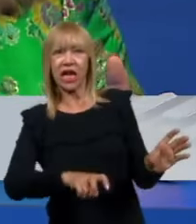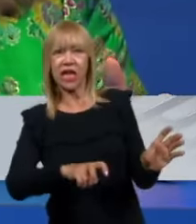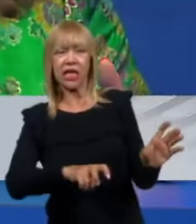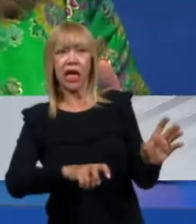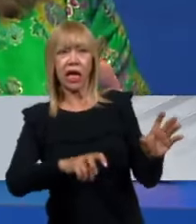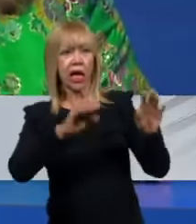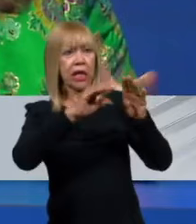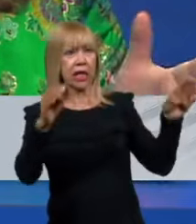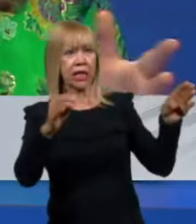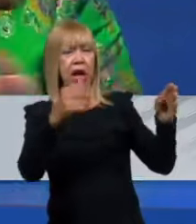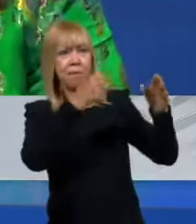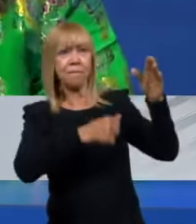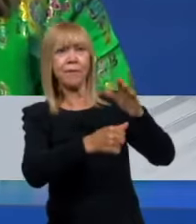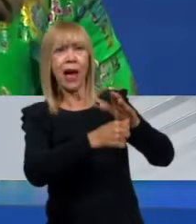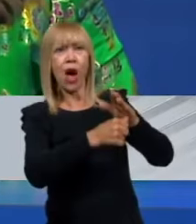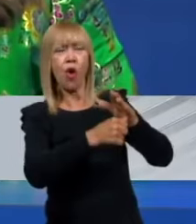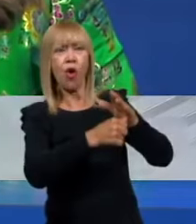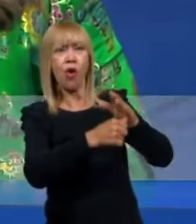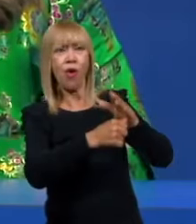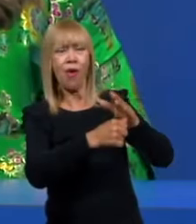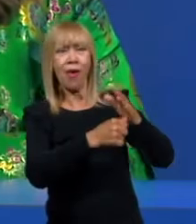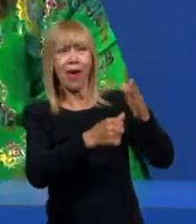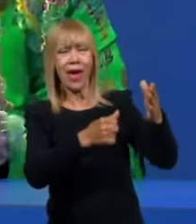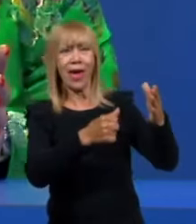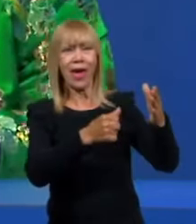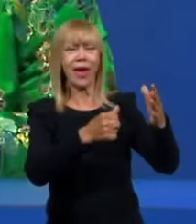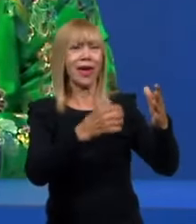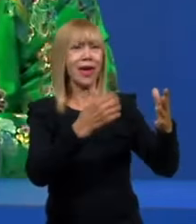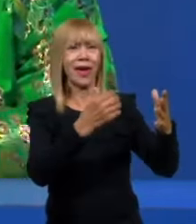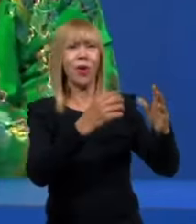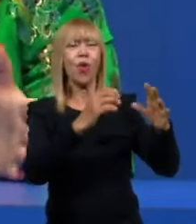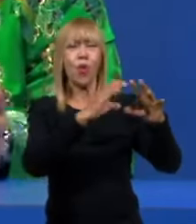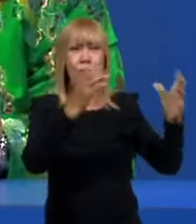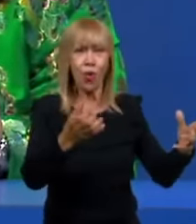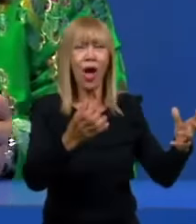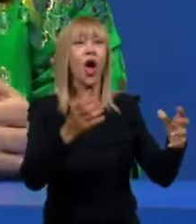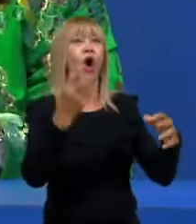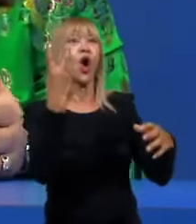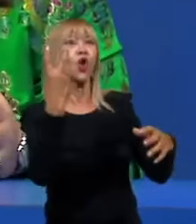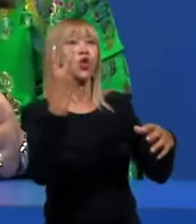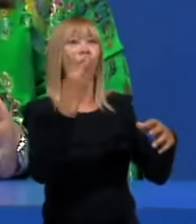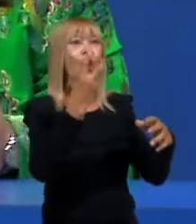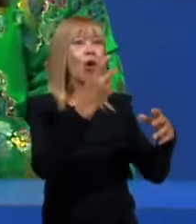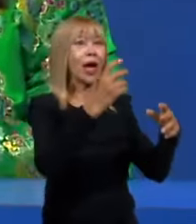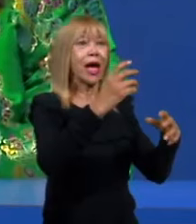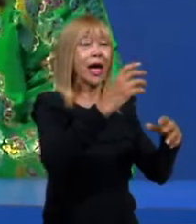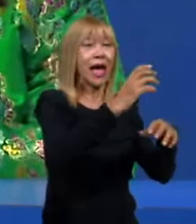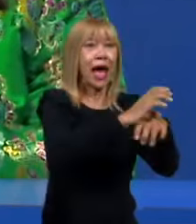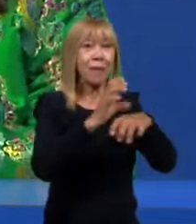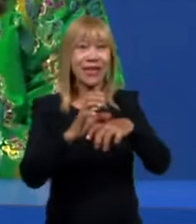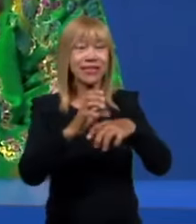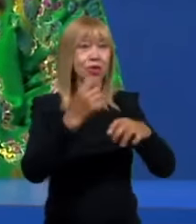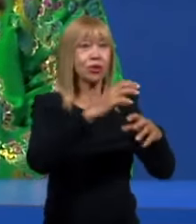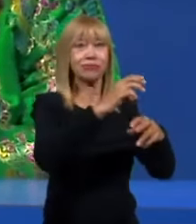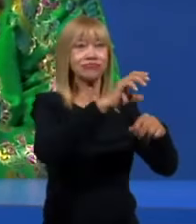la sombrilla del DCP o de esta sombrilla, porque la realidad es que tú tienes dos cabezas entre ambas peleando, no sale la compra